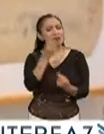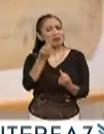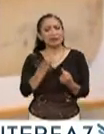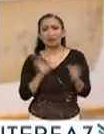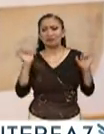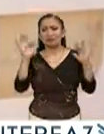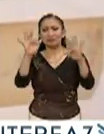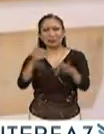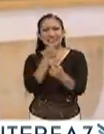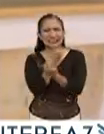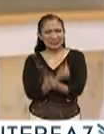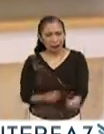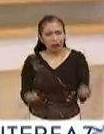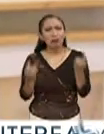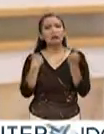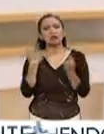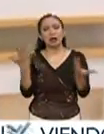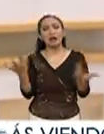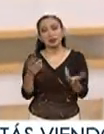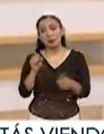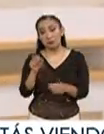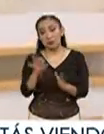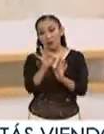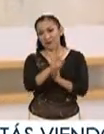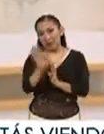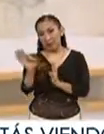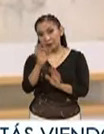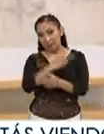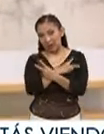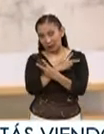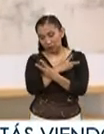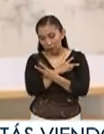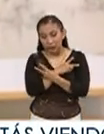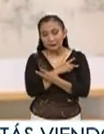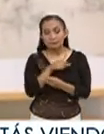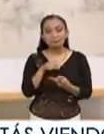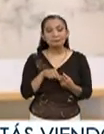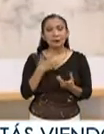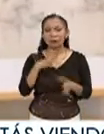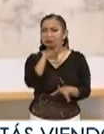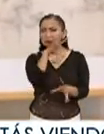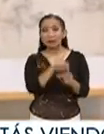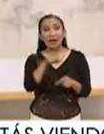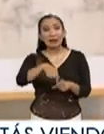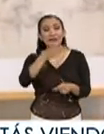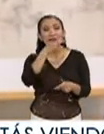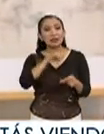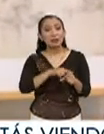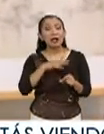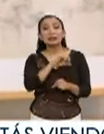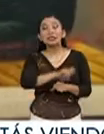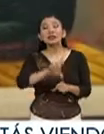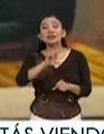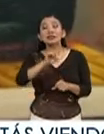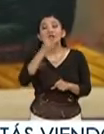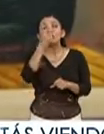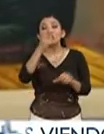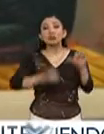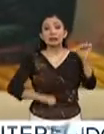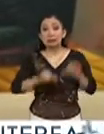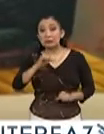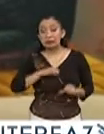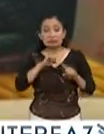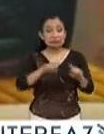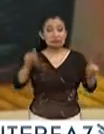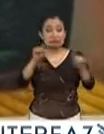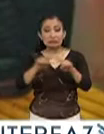muchísima afluencia de niños, también lo realizan por estas fechas que están de vacaciones. En un total en este festival fueron 132